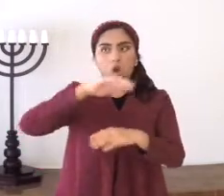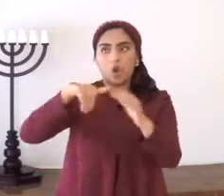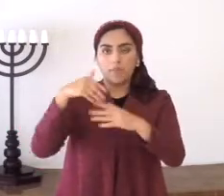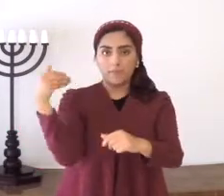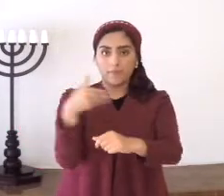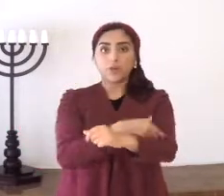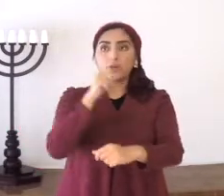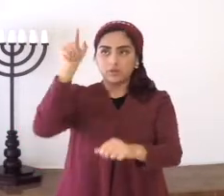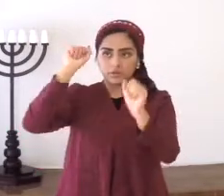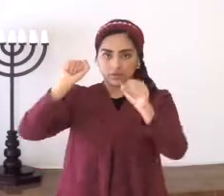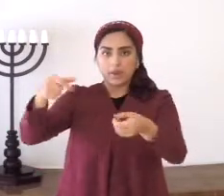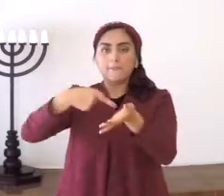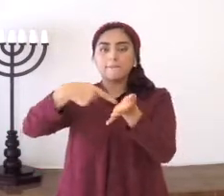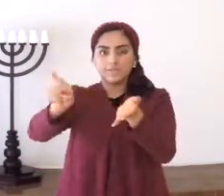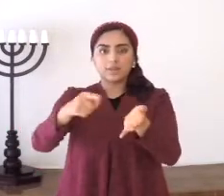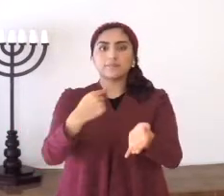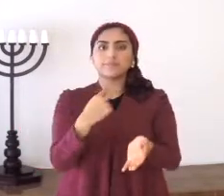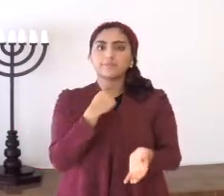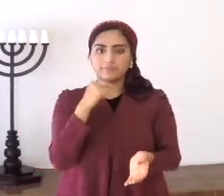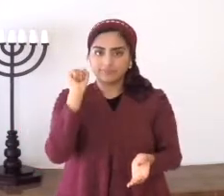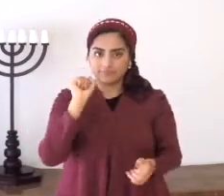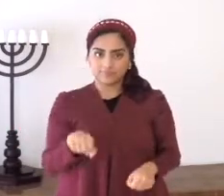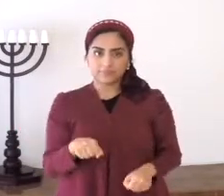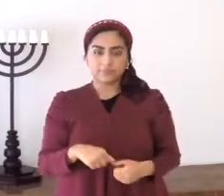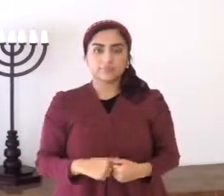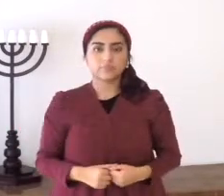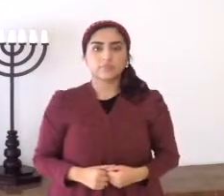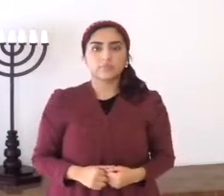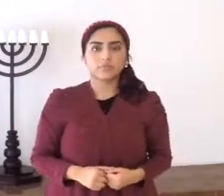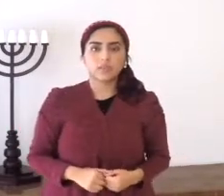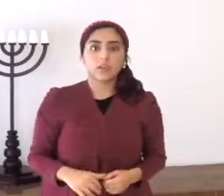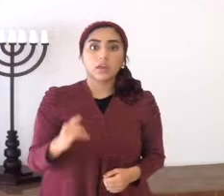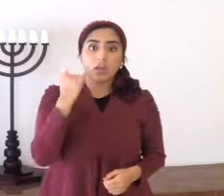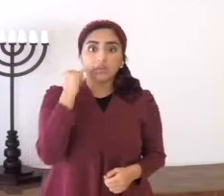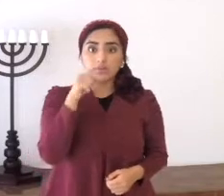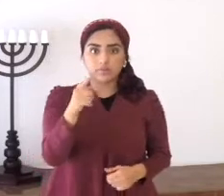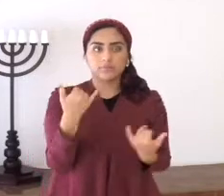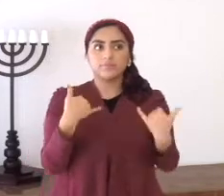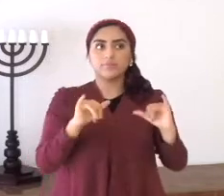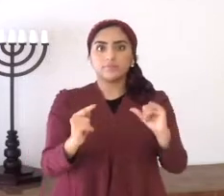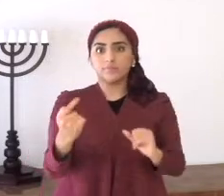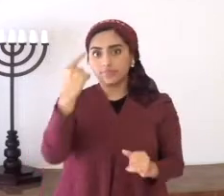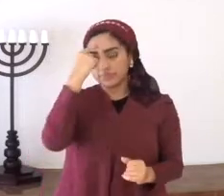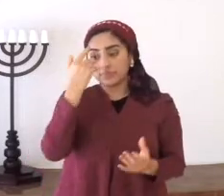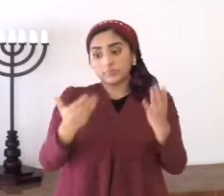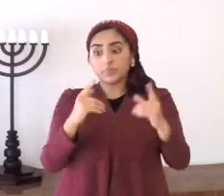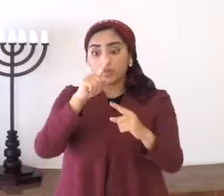Elohim, como es inmenso, porque Él es el Todopoderoso, podía pagar la deuda.